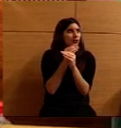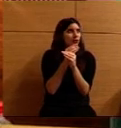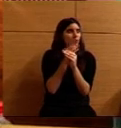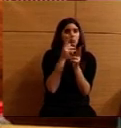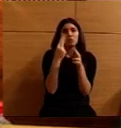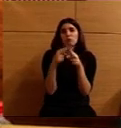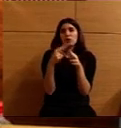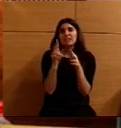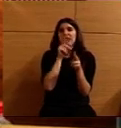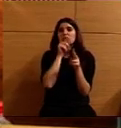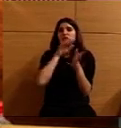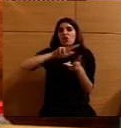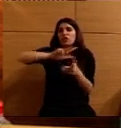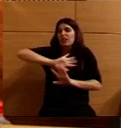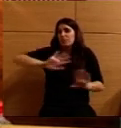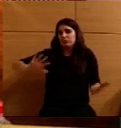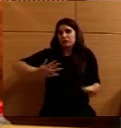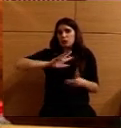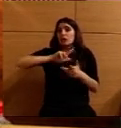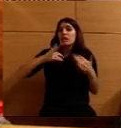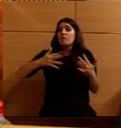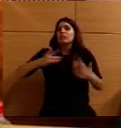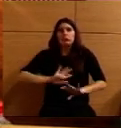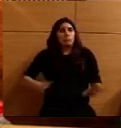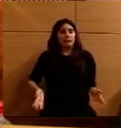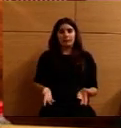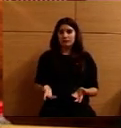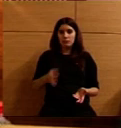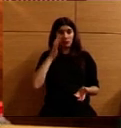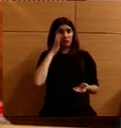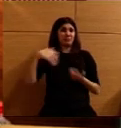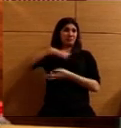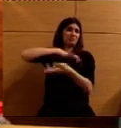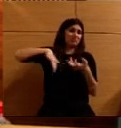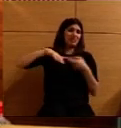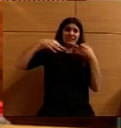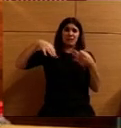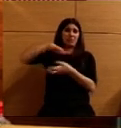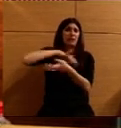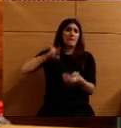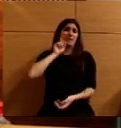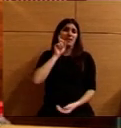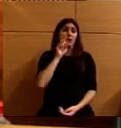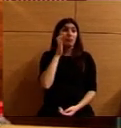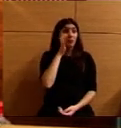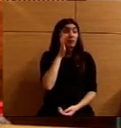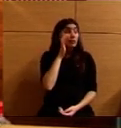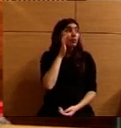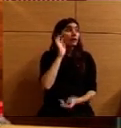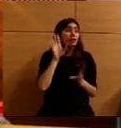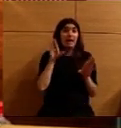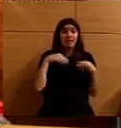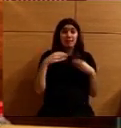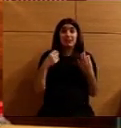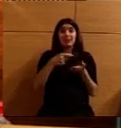pues de política de tuit para tener la noticia del día y la parafernalia que siempre hay detrás, en lugar de aceptar que tenemos